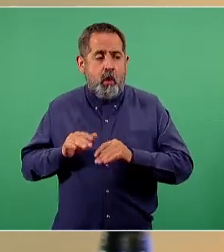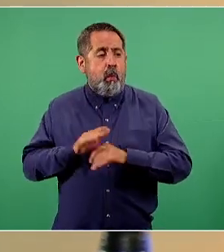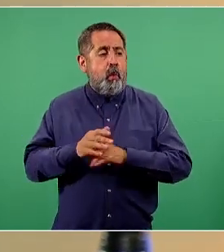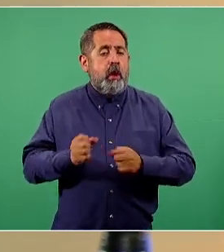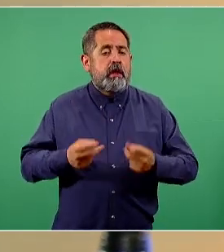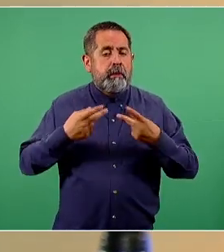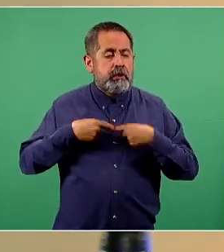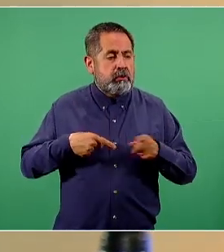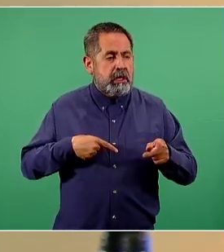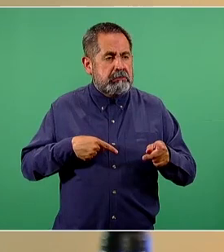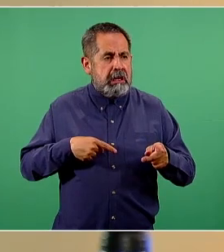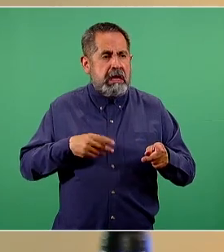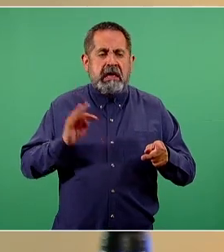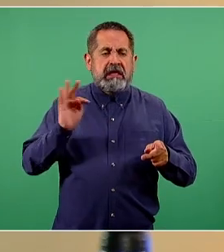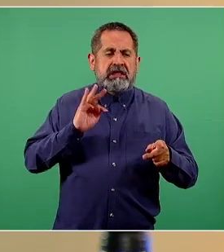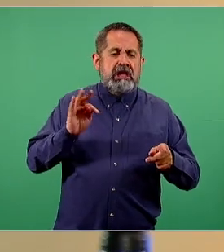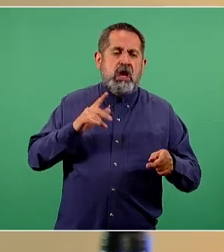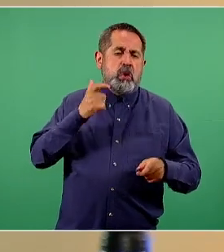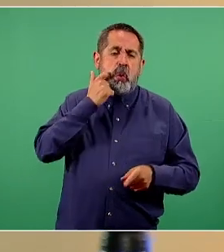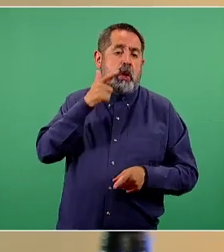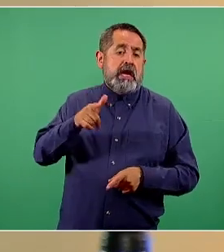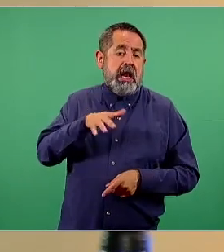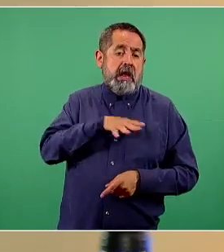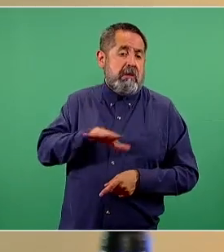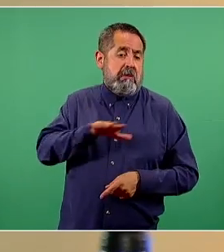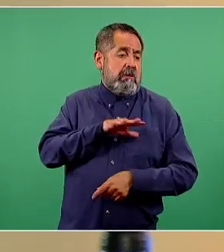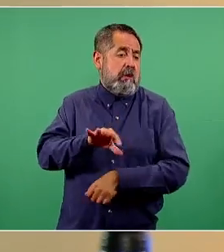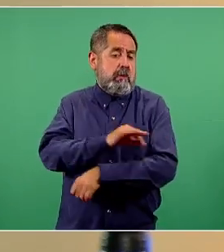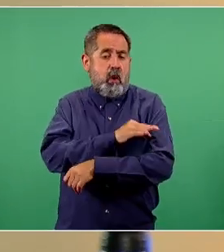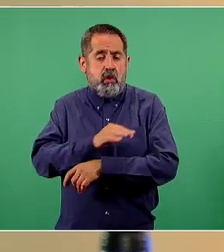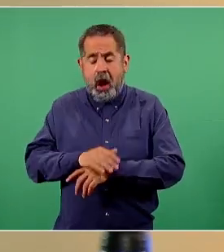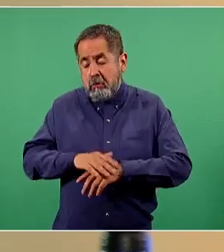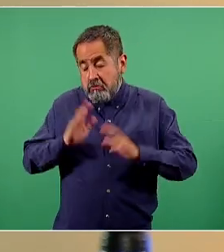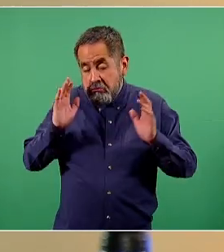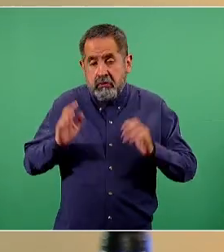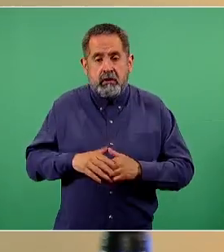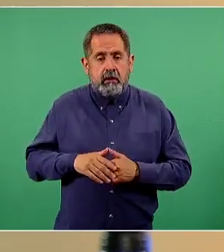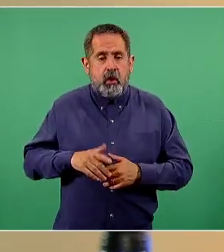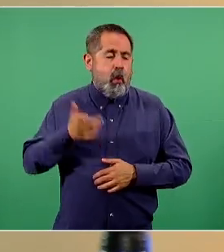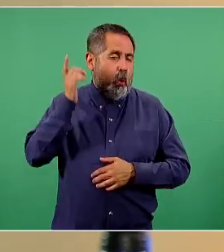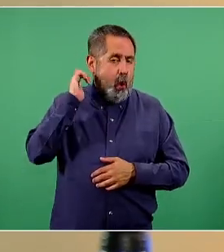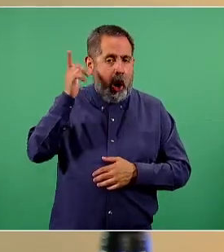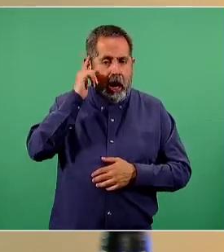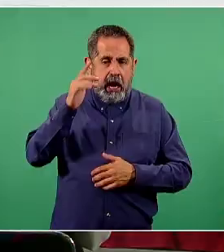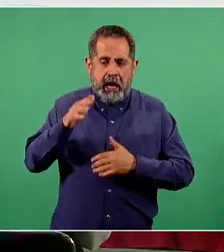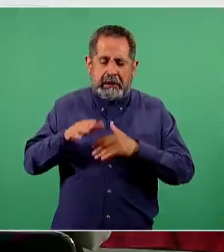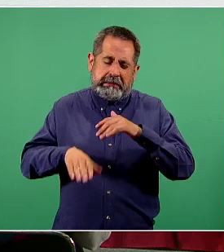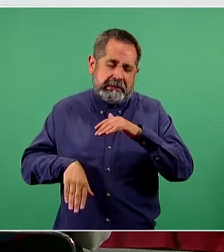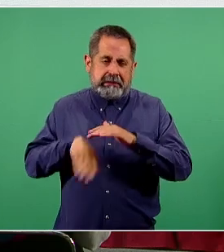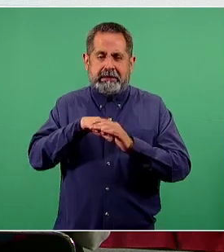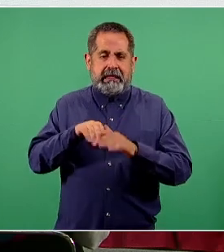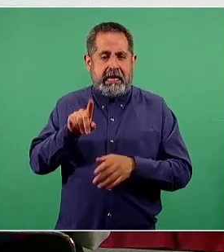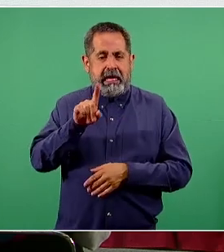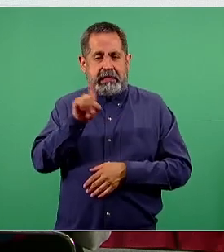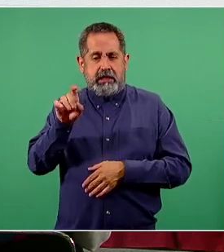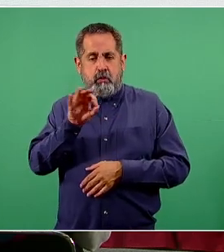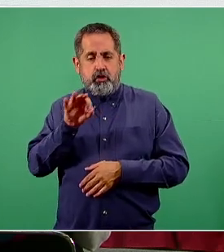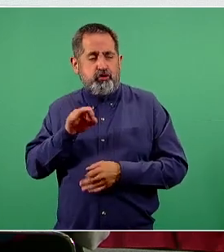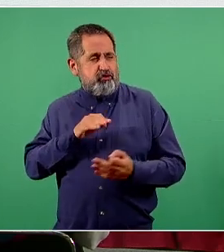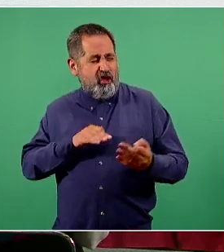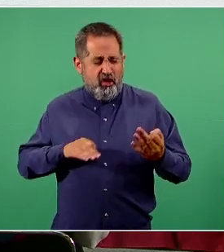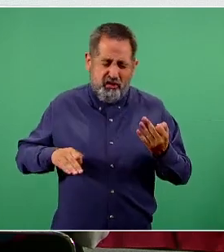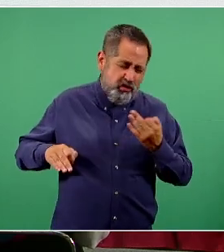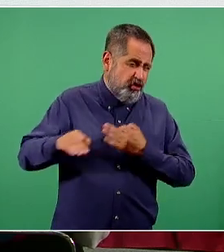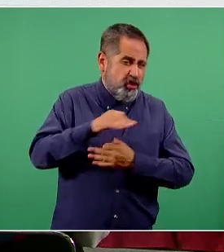personas posiblemente no van a aceptar la vacuna. Lo deseable es que se aumente hasta el 100% la cantidad de